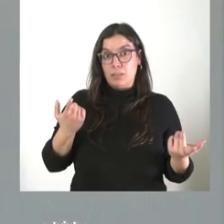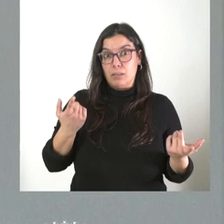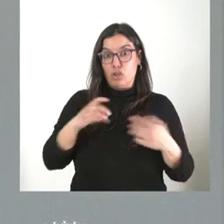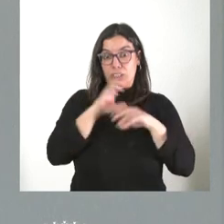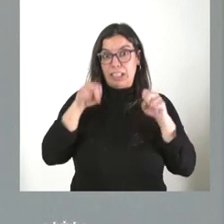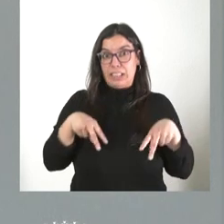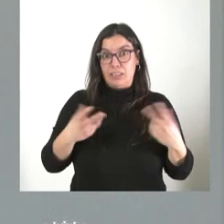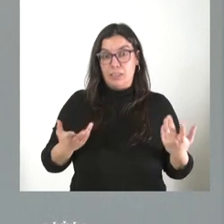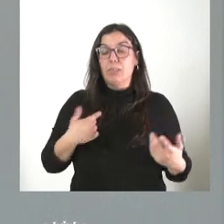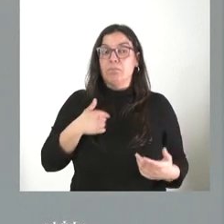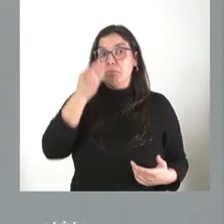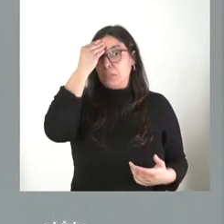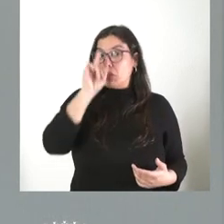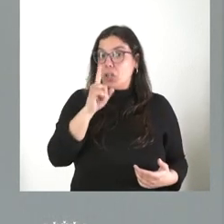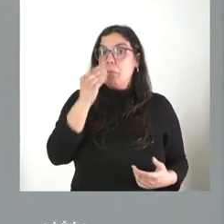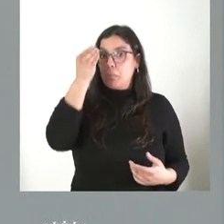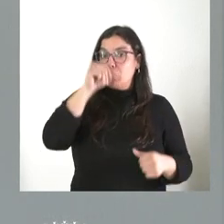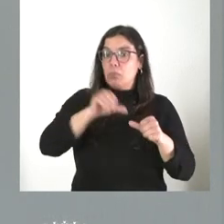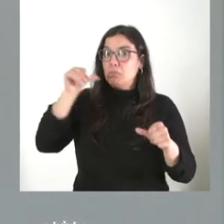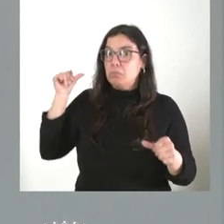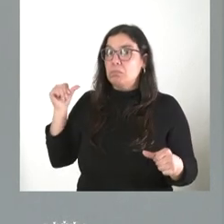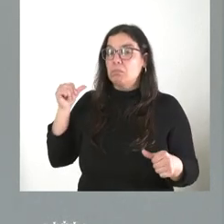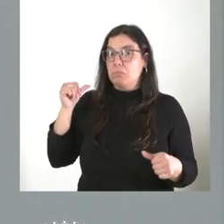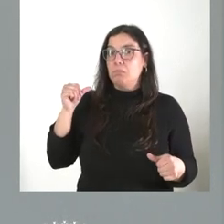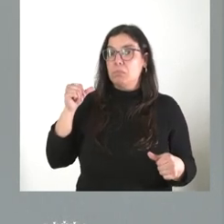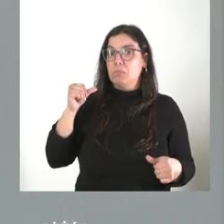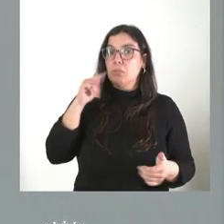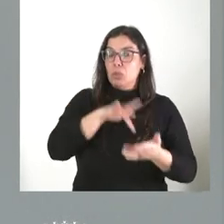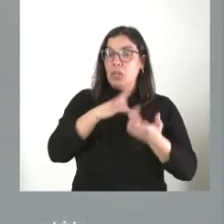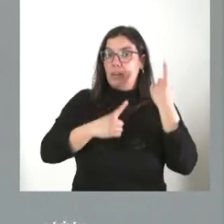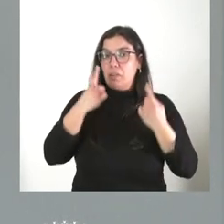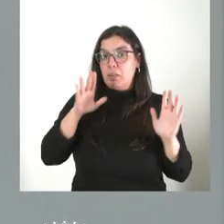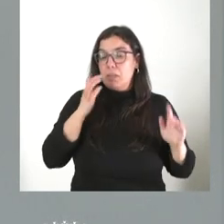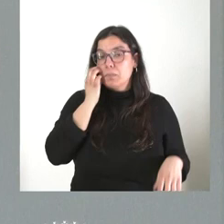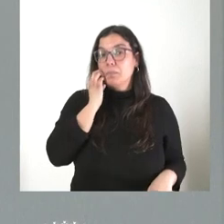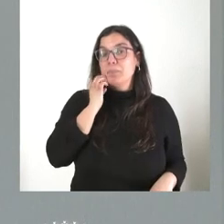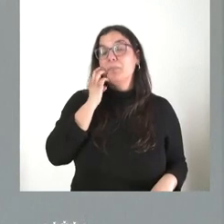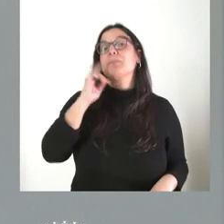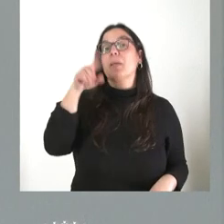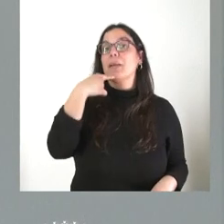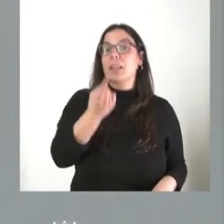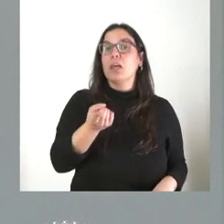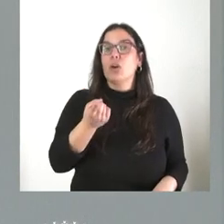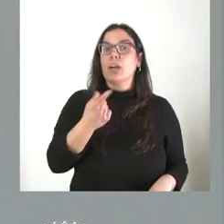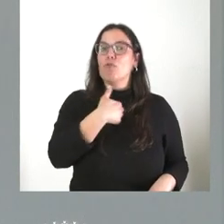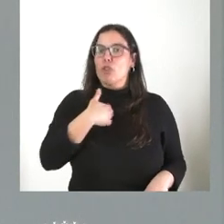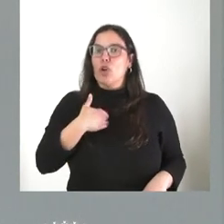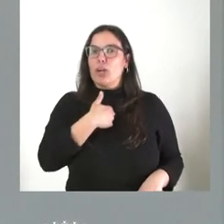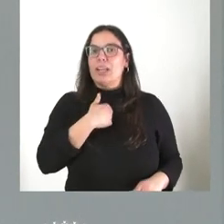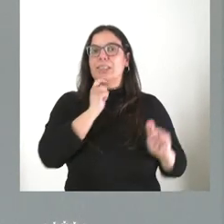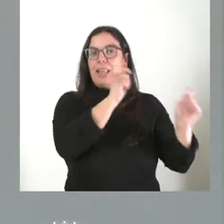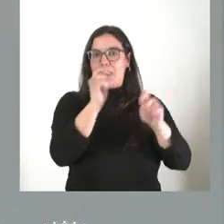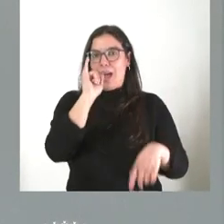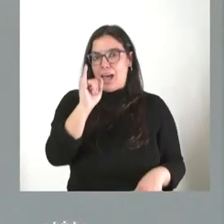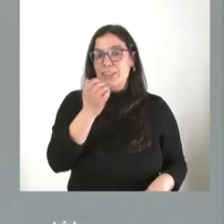que no creo que ha habido más casos en donde eso ha sido así y también le digo que sí tiene funciones asignadas Porque si